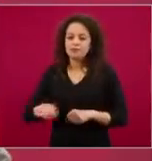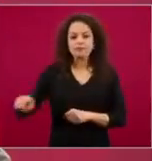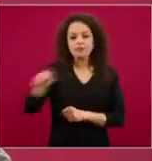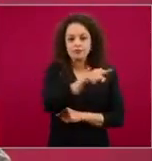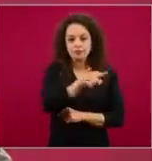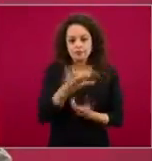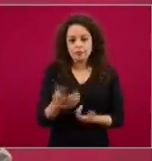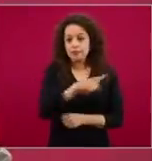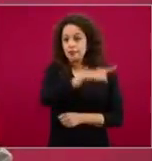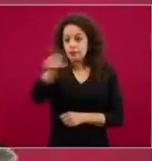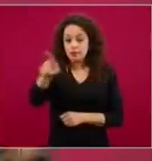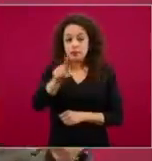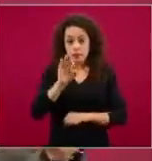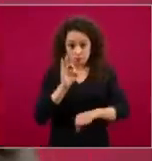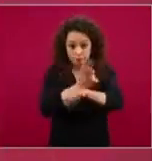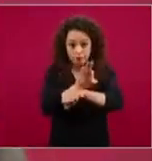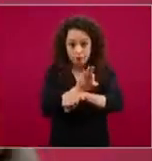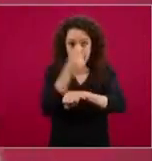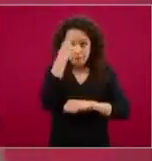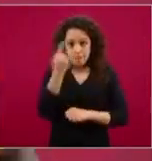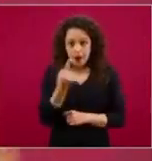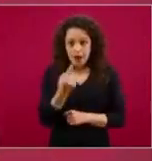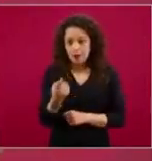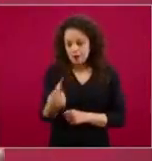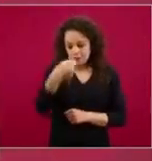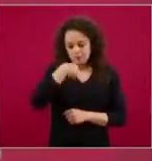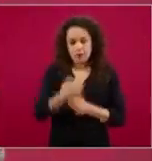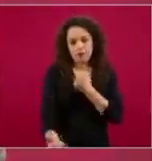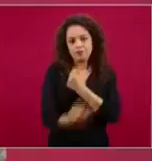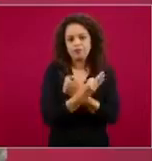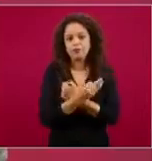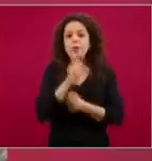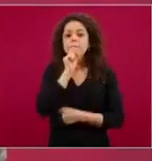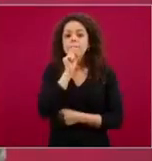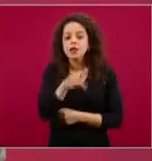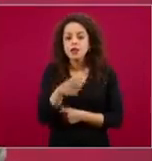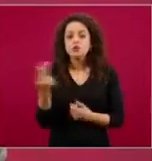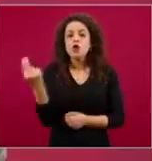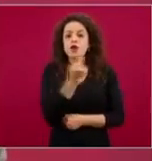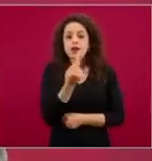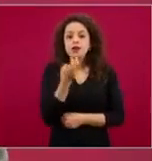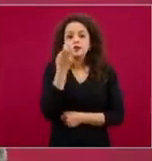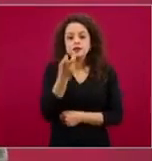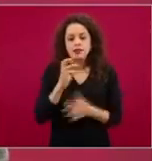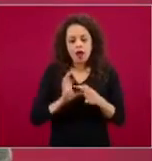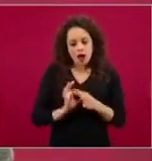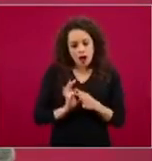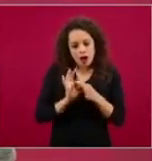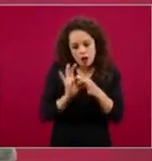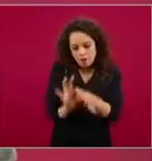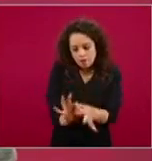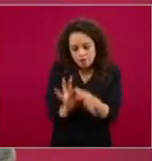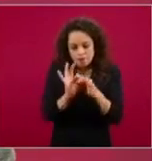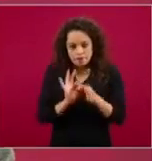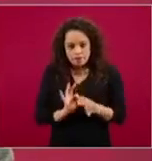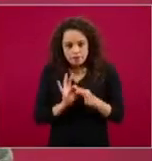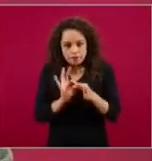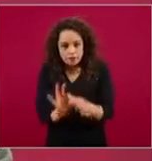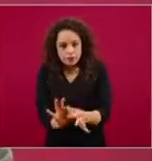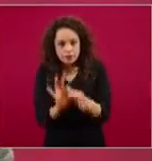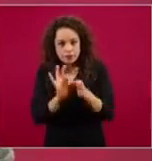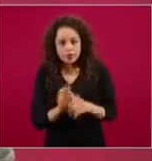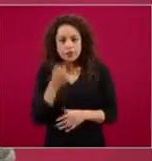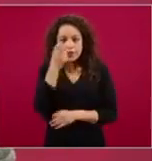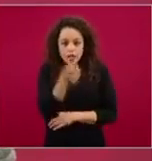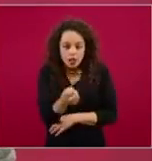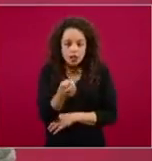mí. Se necesita esta cohesión social, se necesita esta unidad y hemos llamado una y otra y otra y